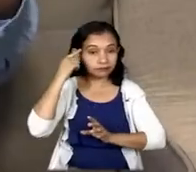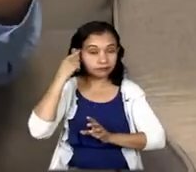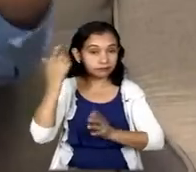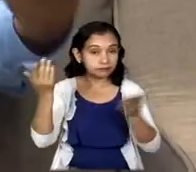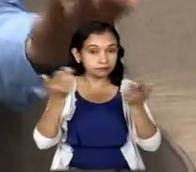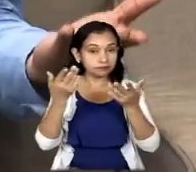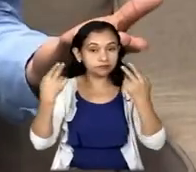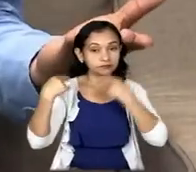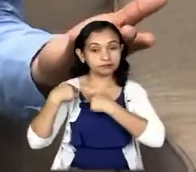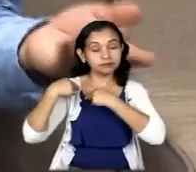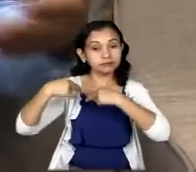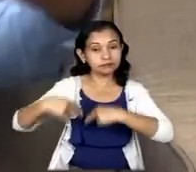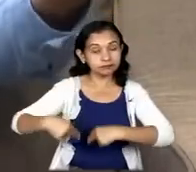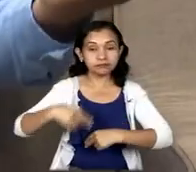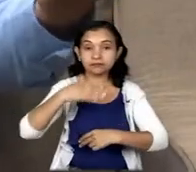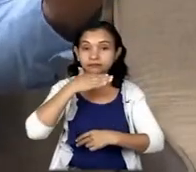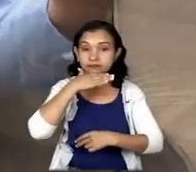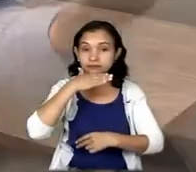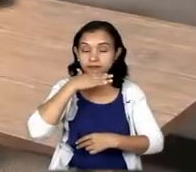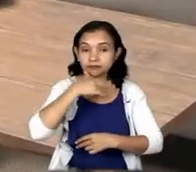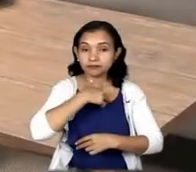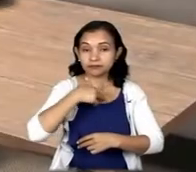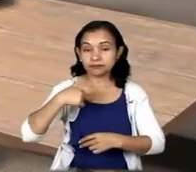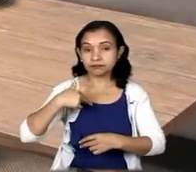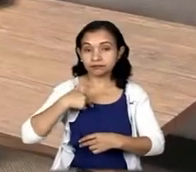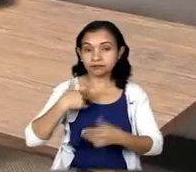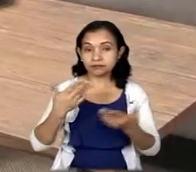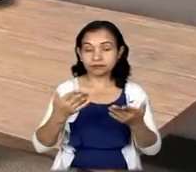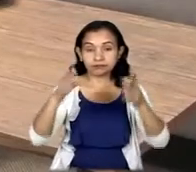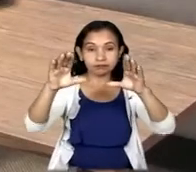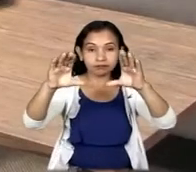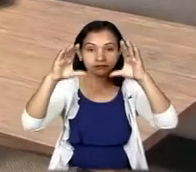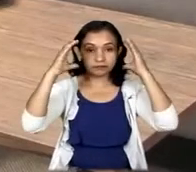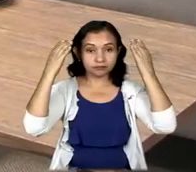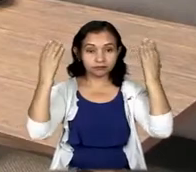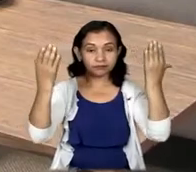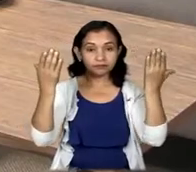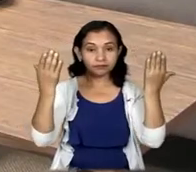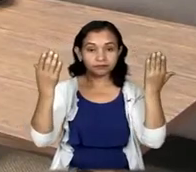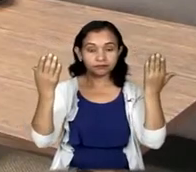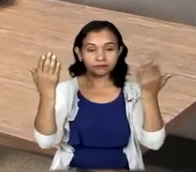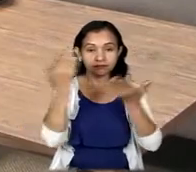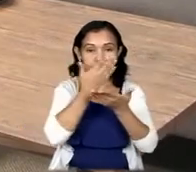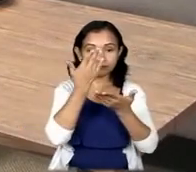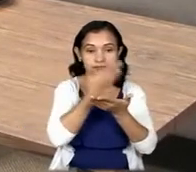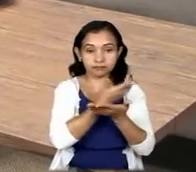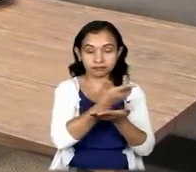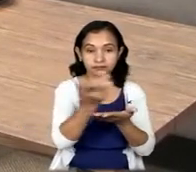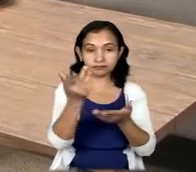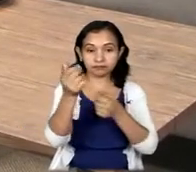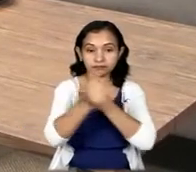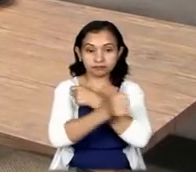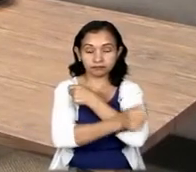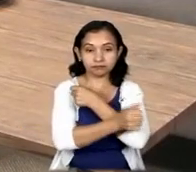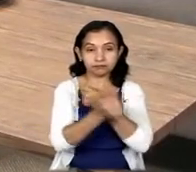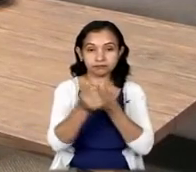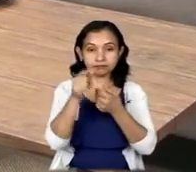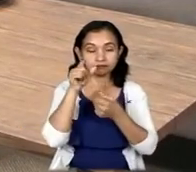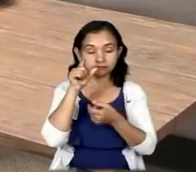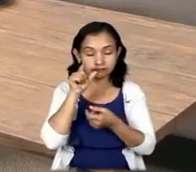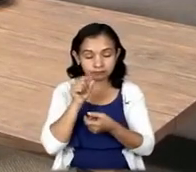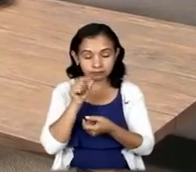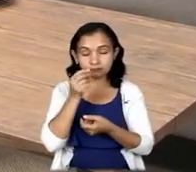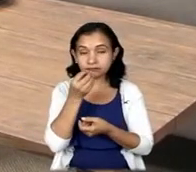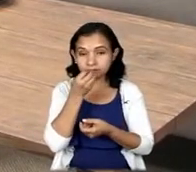como ser humano que debe ser tratar de impartir una clase con un estudiante que está luchando por no dormirse porque no